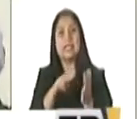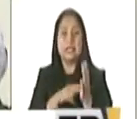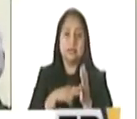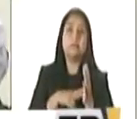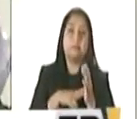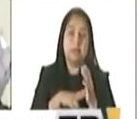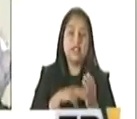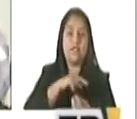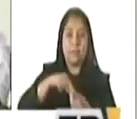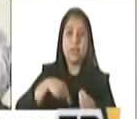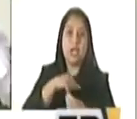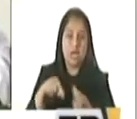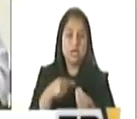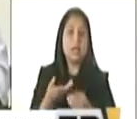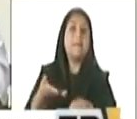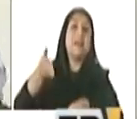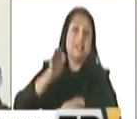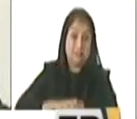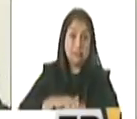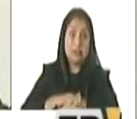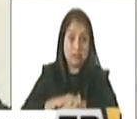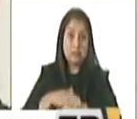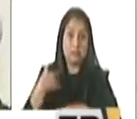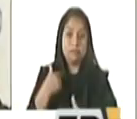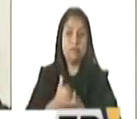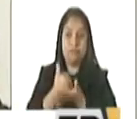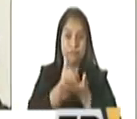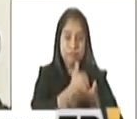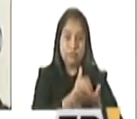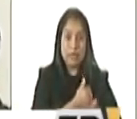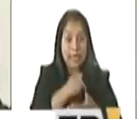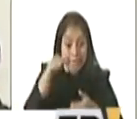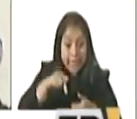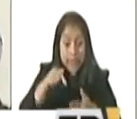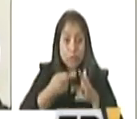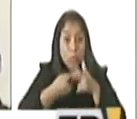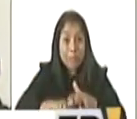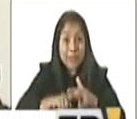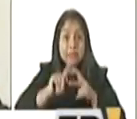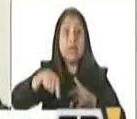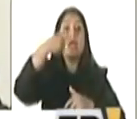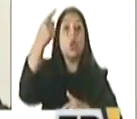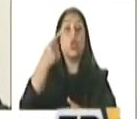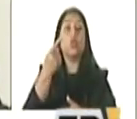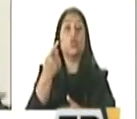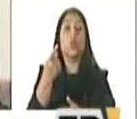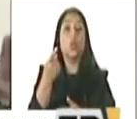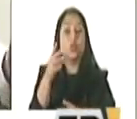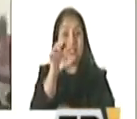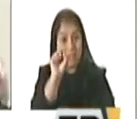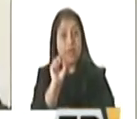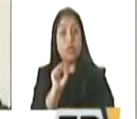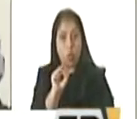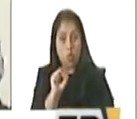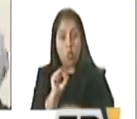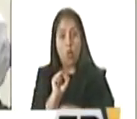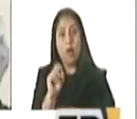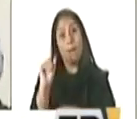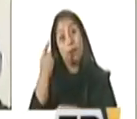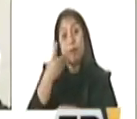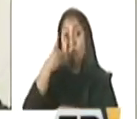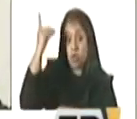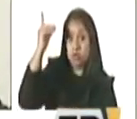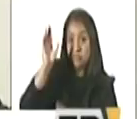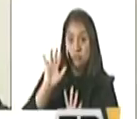200,000 familias más que vamos a beneficiar. Eso arranca a partir del próximo sábado, primero Dios, estaremos